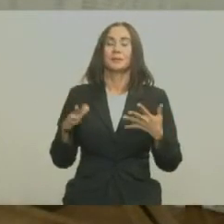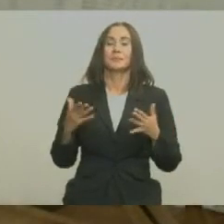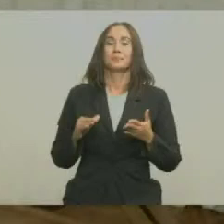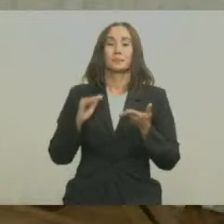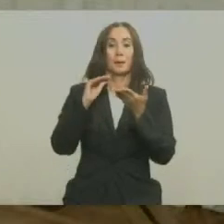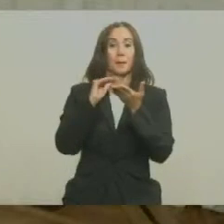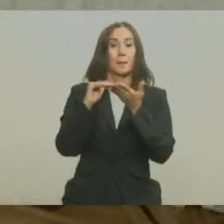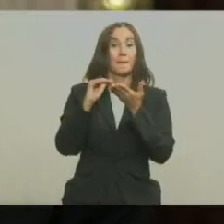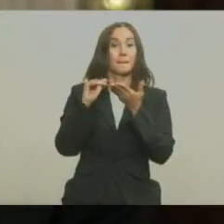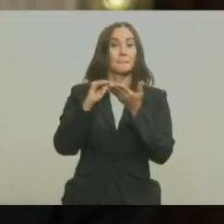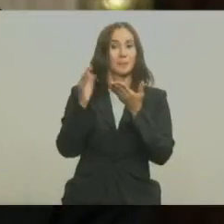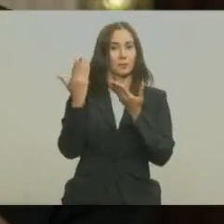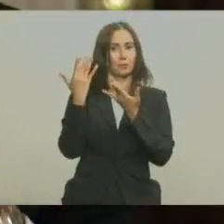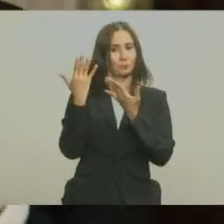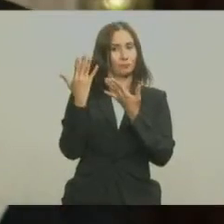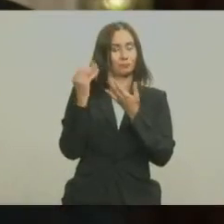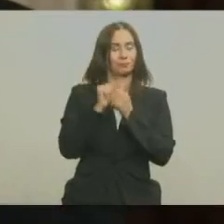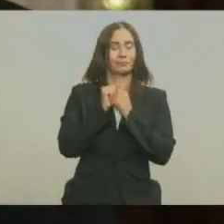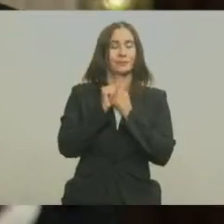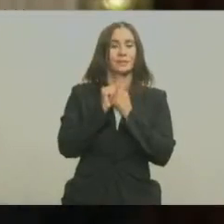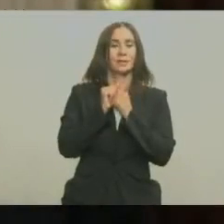Perdón, Marián, como este es un tema